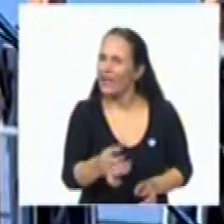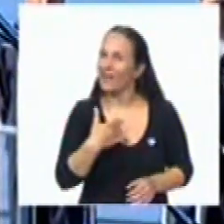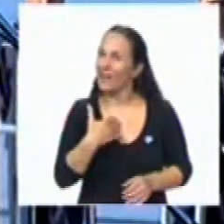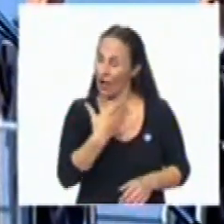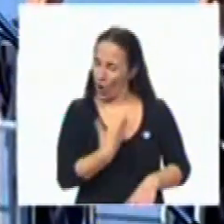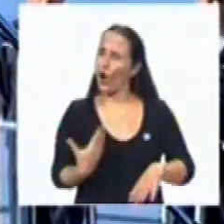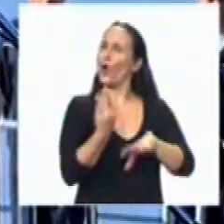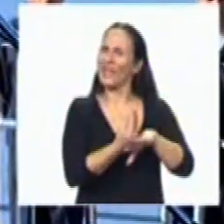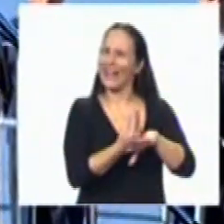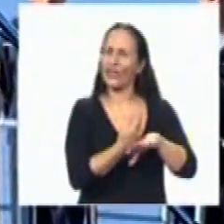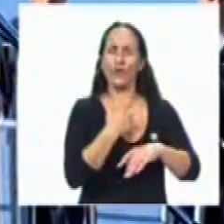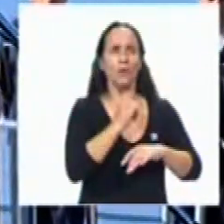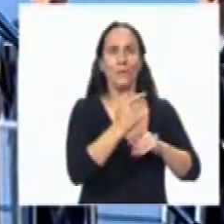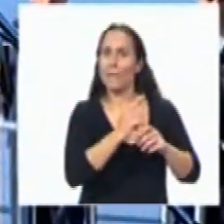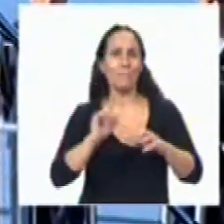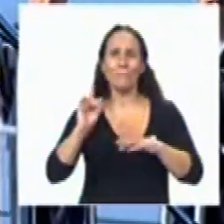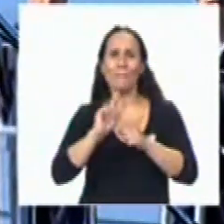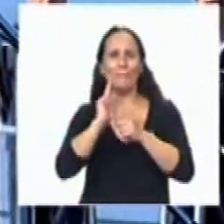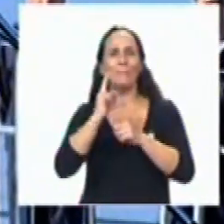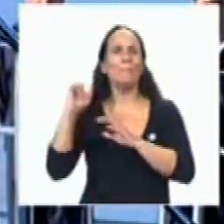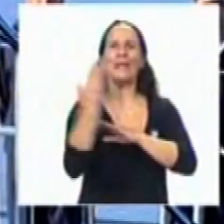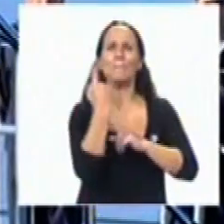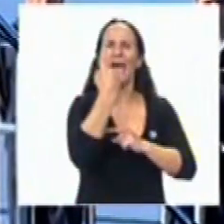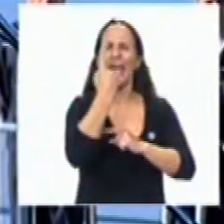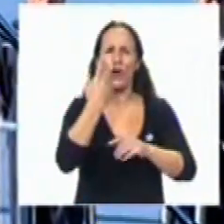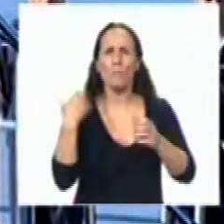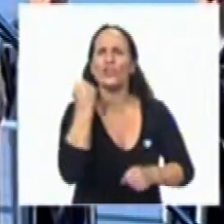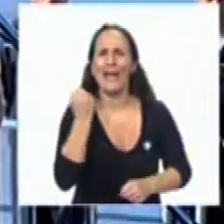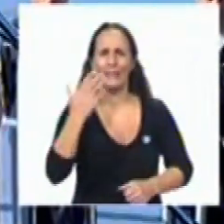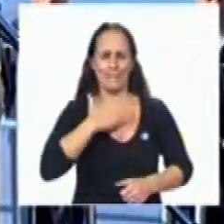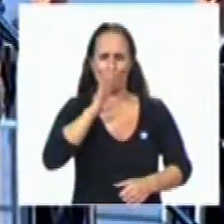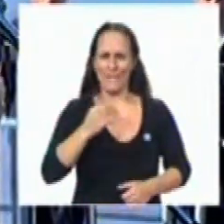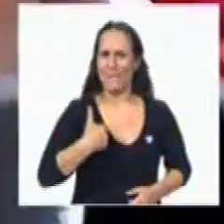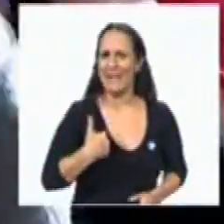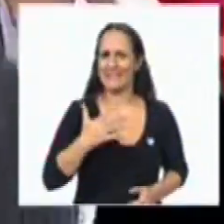Antes que mi gobierno está mi país, mi nación y mi patria.